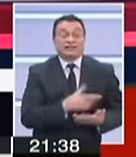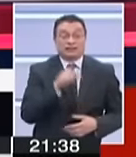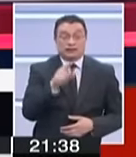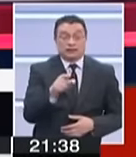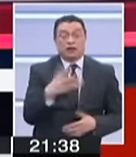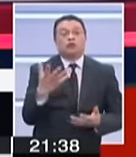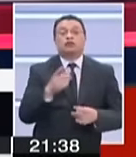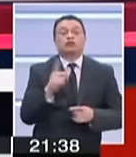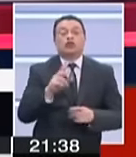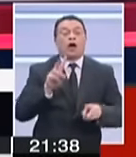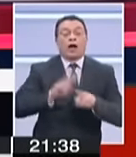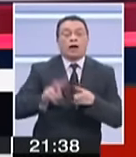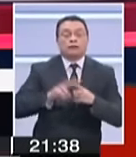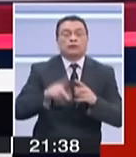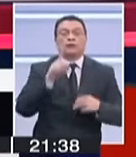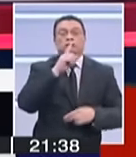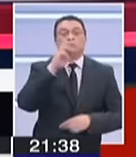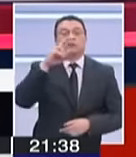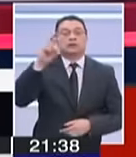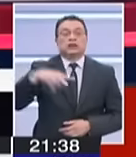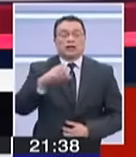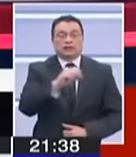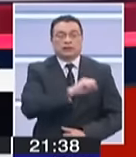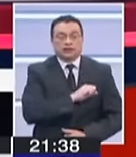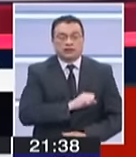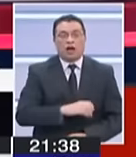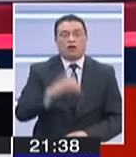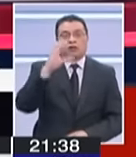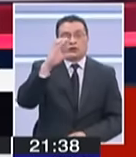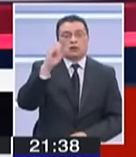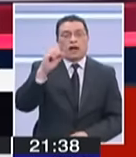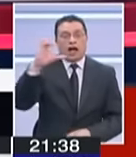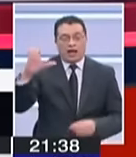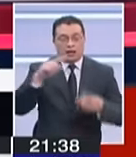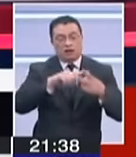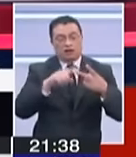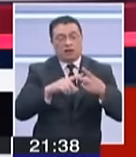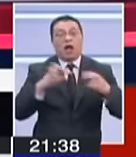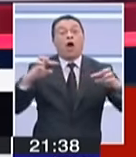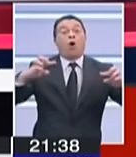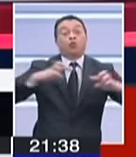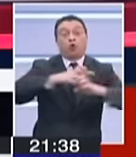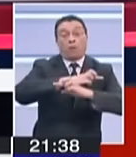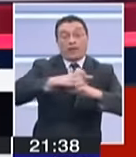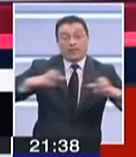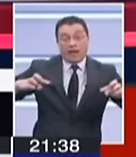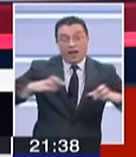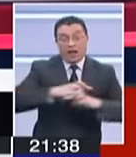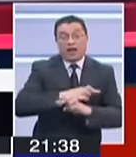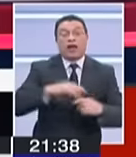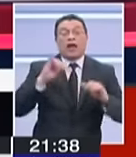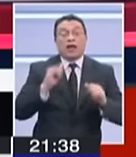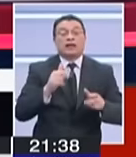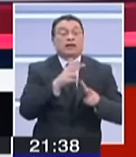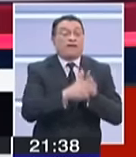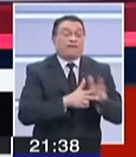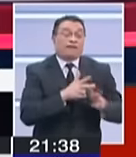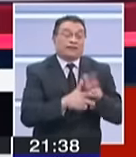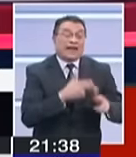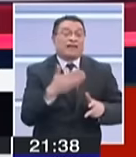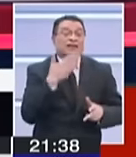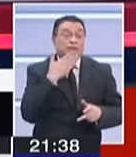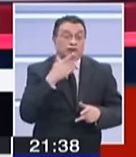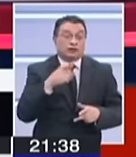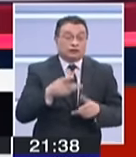de no haber arreglado el tema del Transantiago, el CAE, las autopistas y también el tema de ferrocarriles. Dijo que